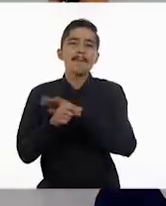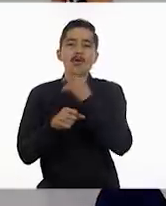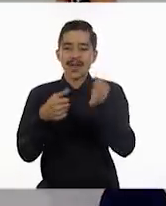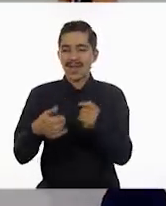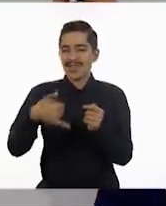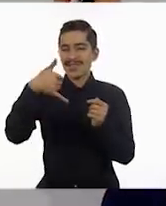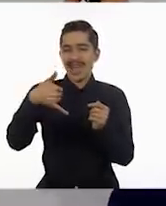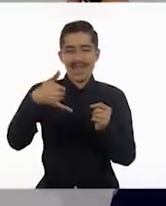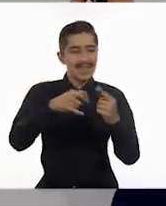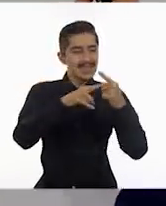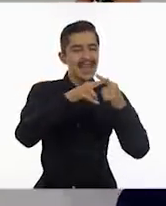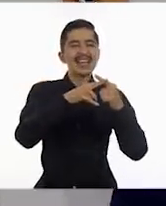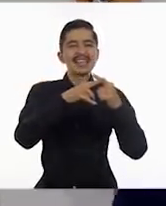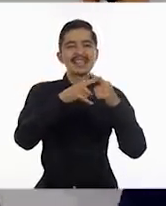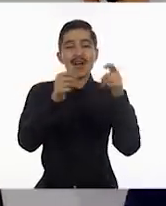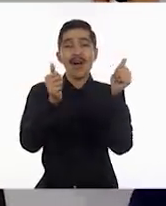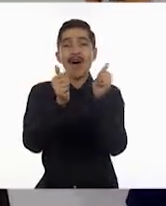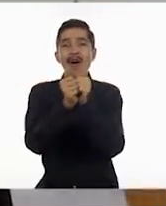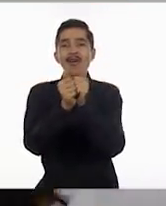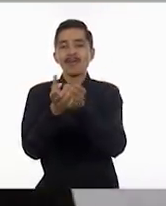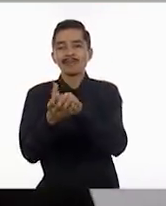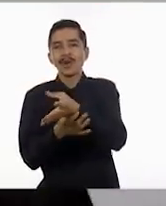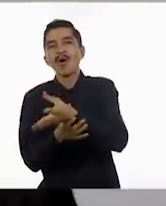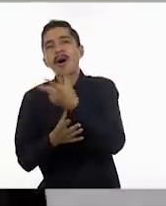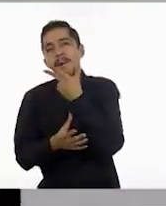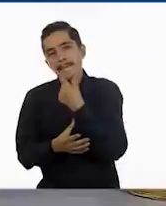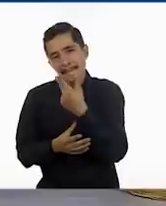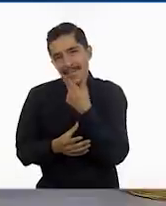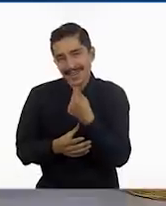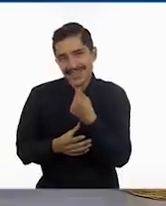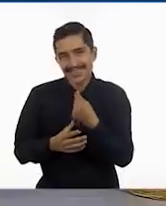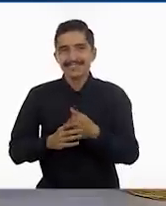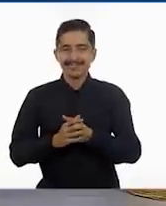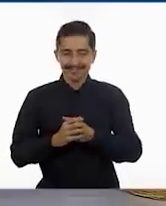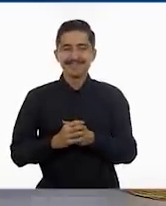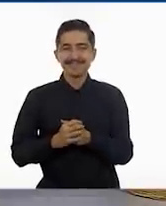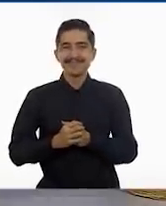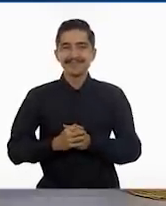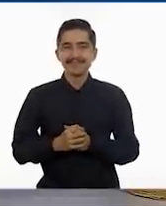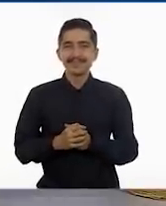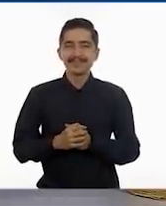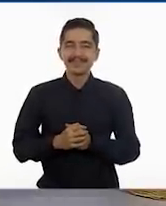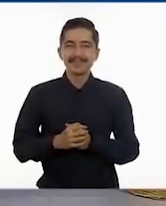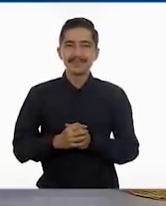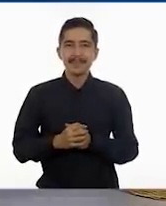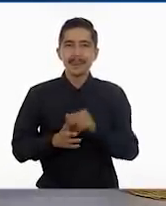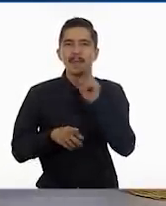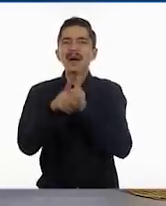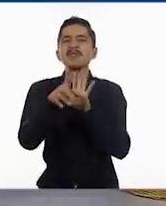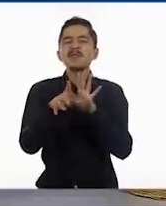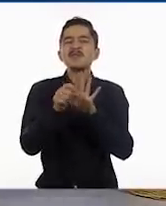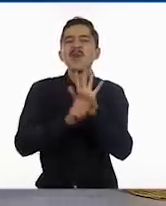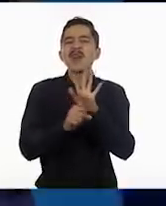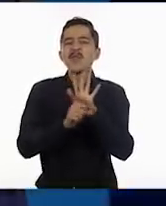Niño. A ver. ¿Ustedes qué dicen que va a